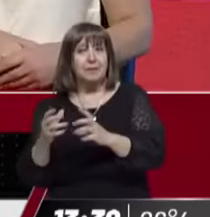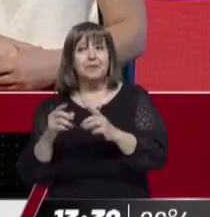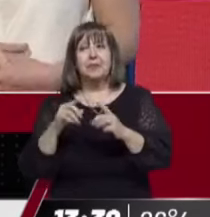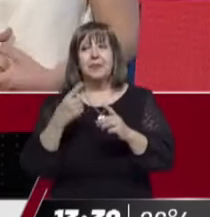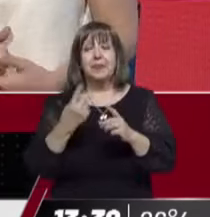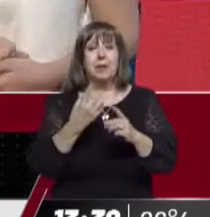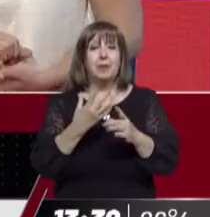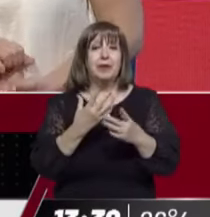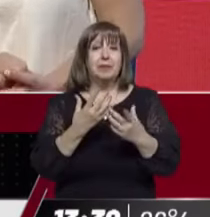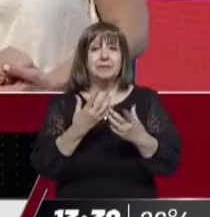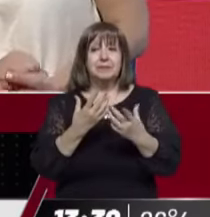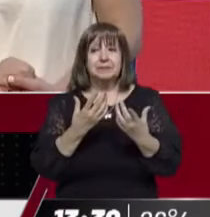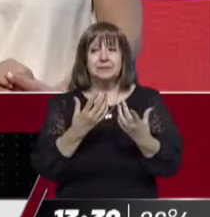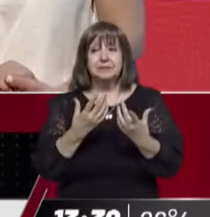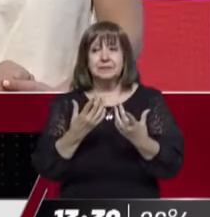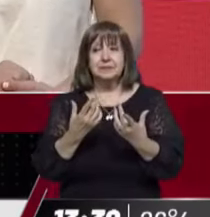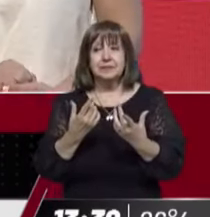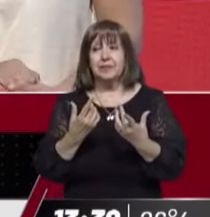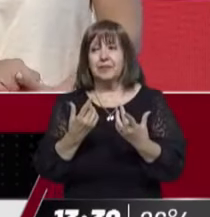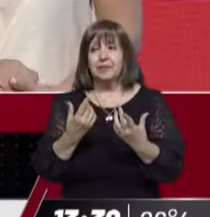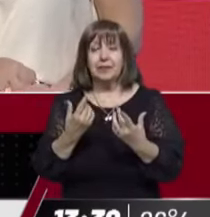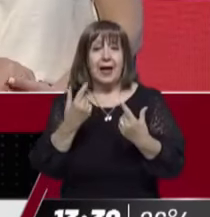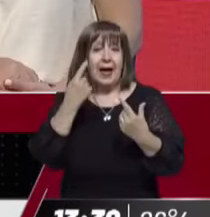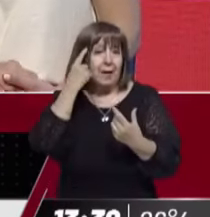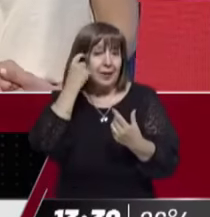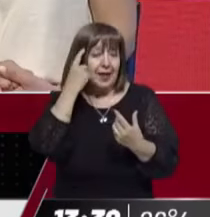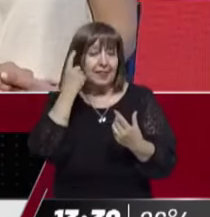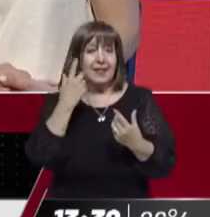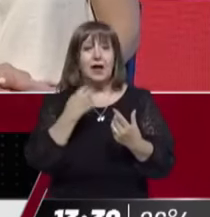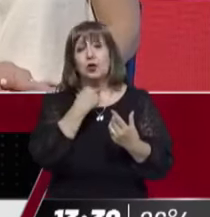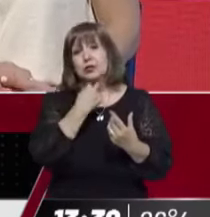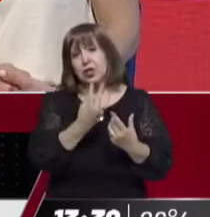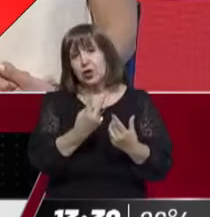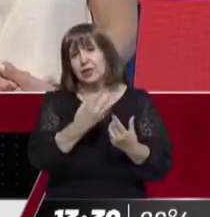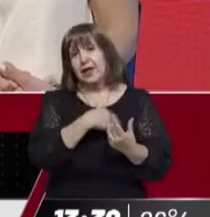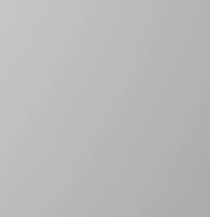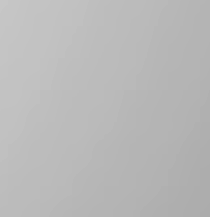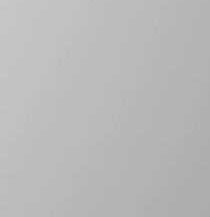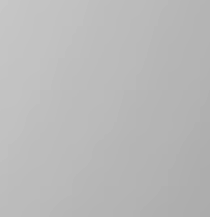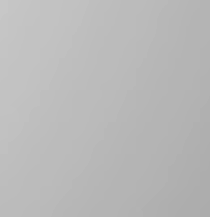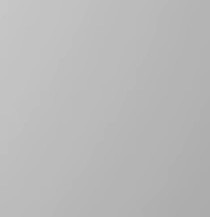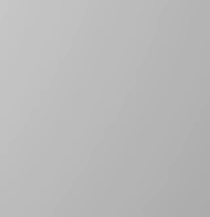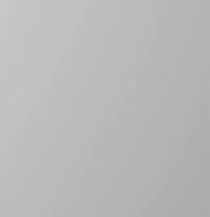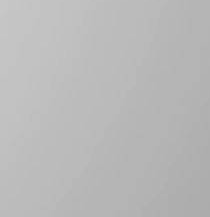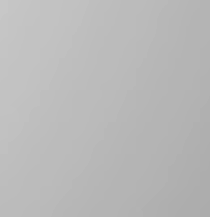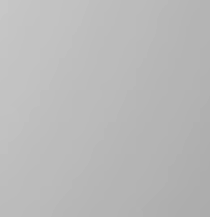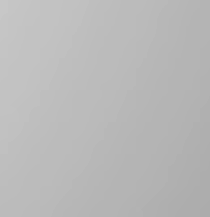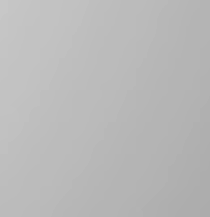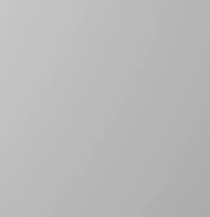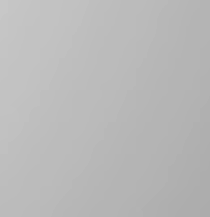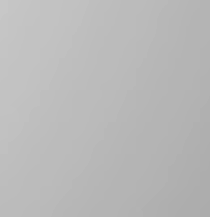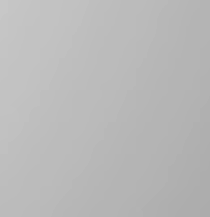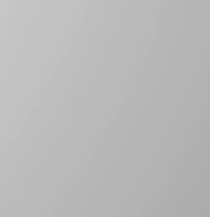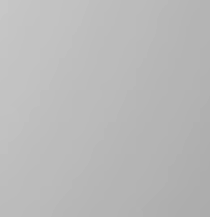y lo vamos a saber a ver qué medidas toman y después si reciben a los padres y qué respuesta se le da.